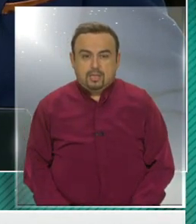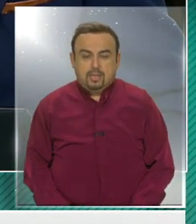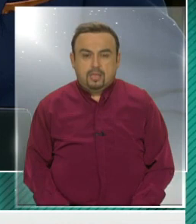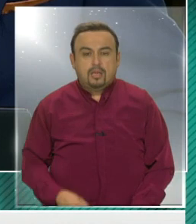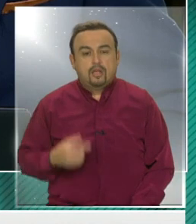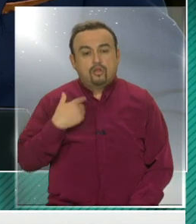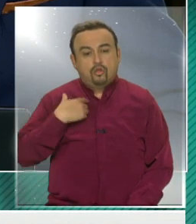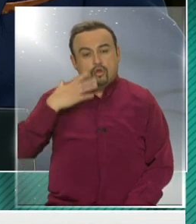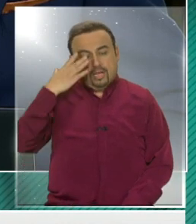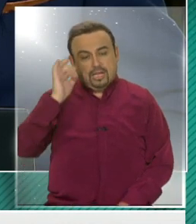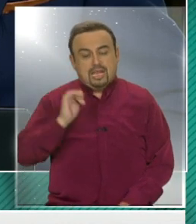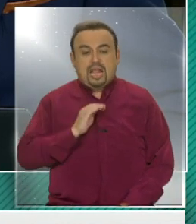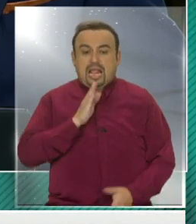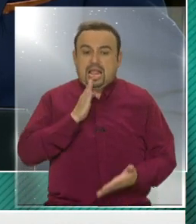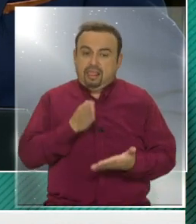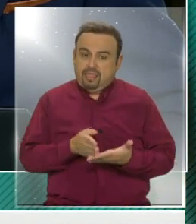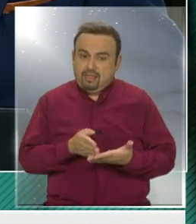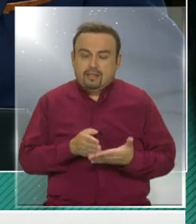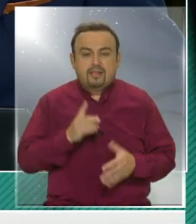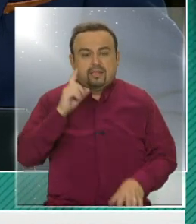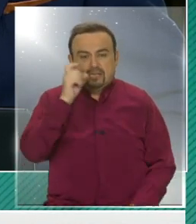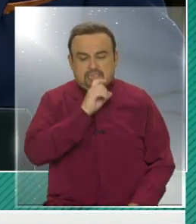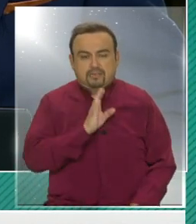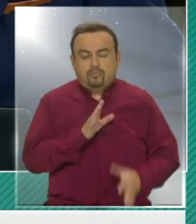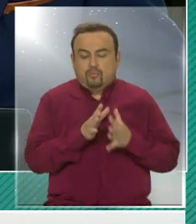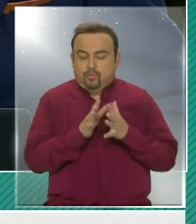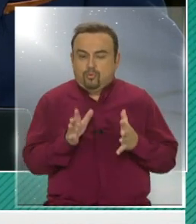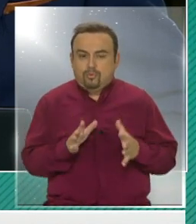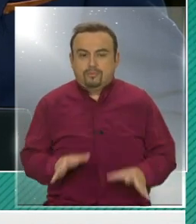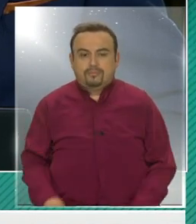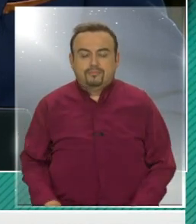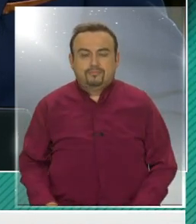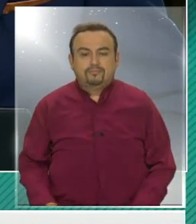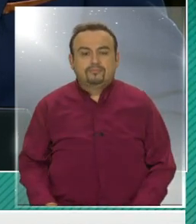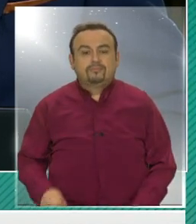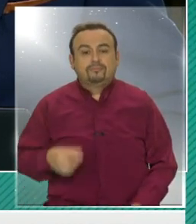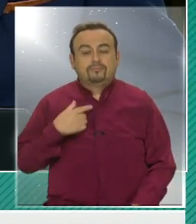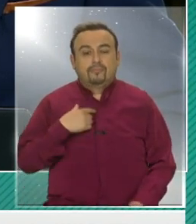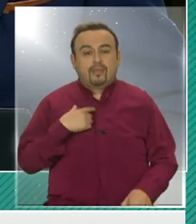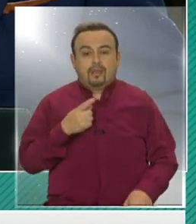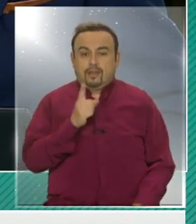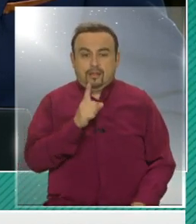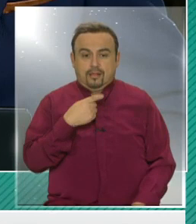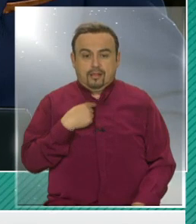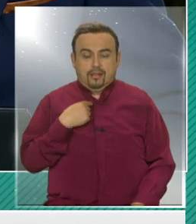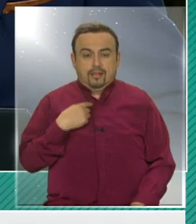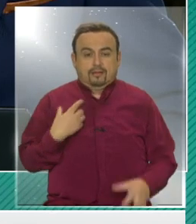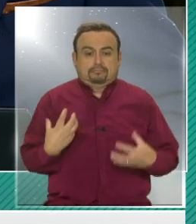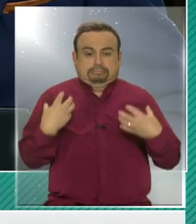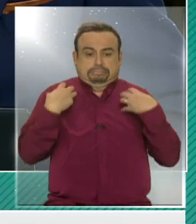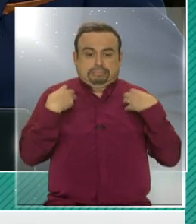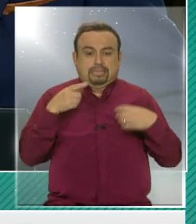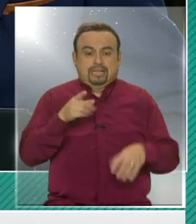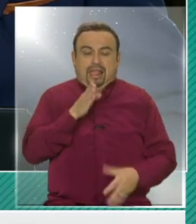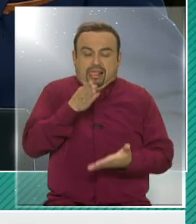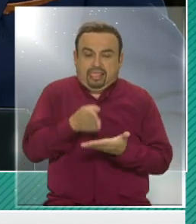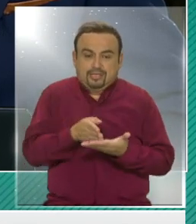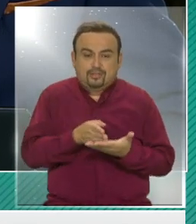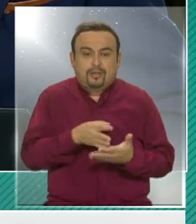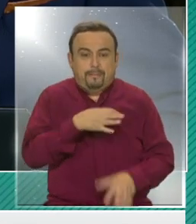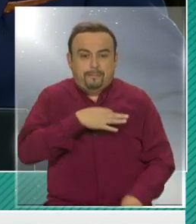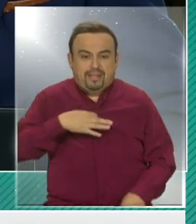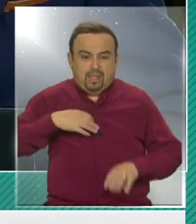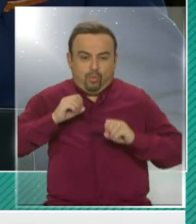yo creo que la decisión es súper difícil rodrigo y yo tengo suerte que no estoy en los zapatos de los que tienen que tomar las decisiones